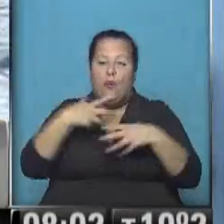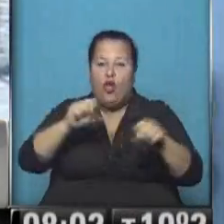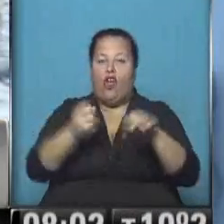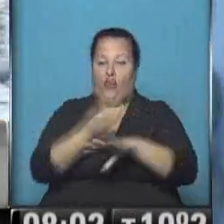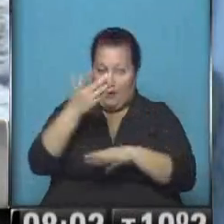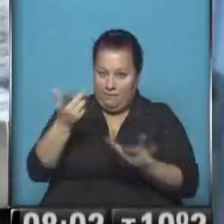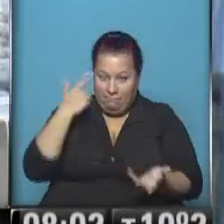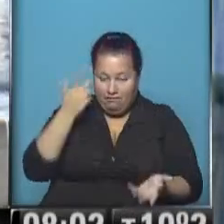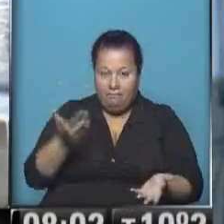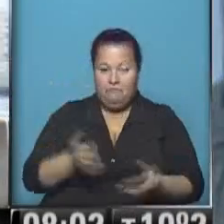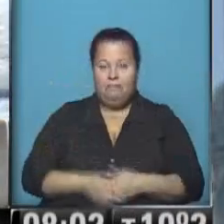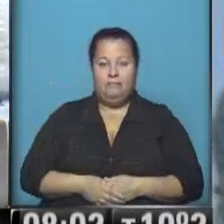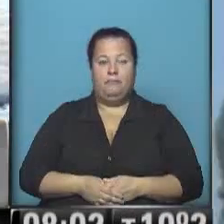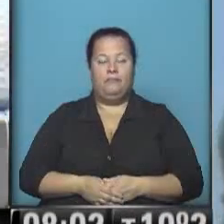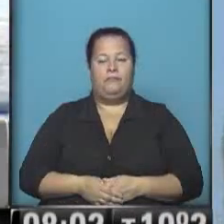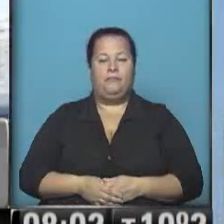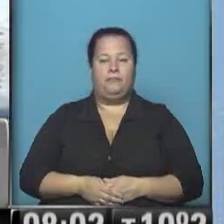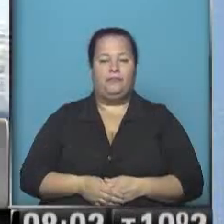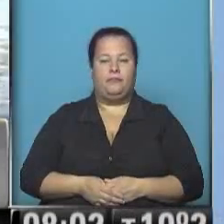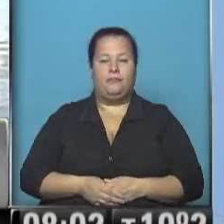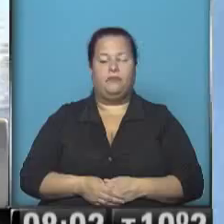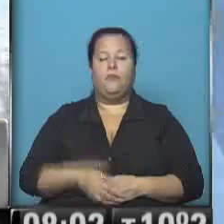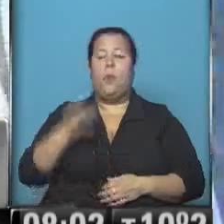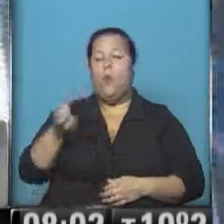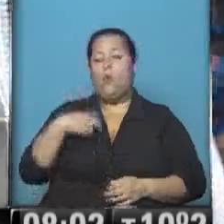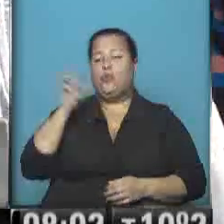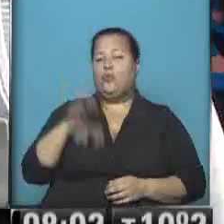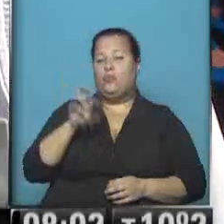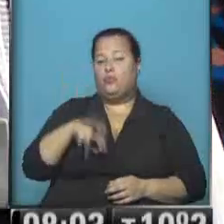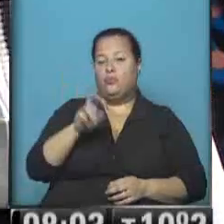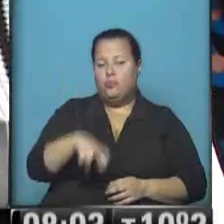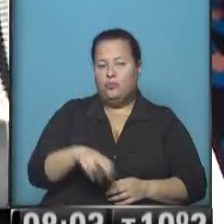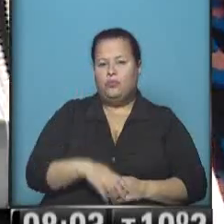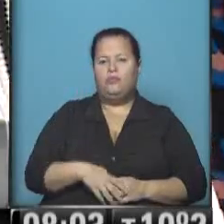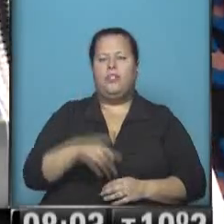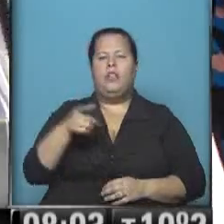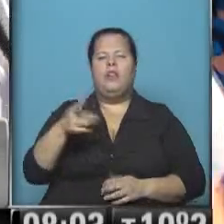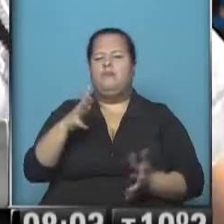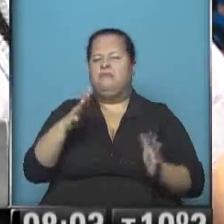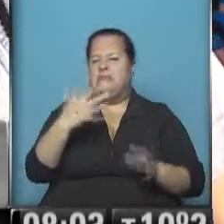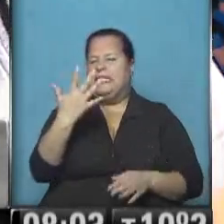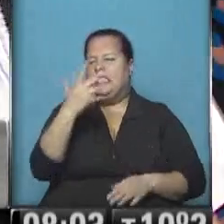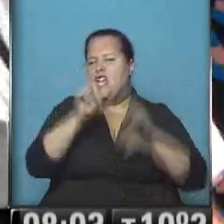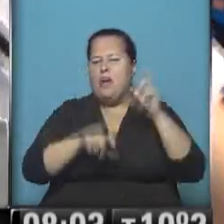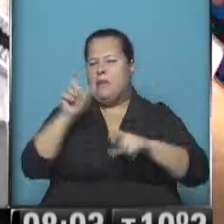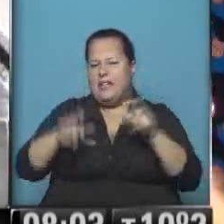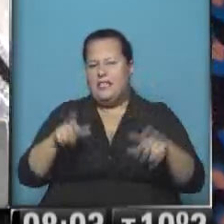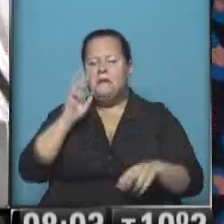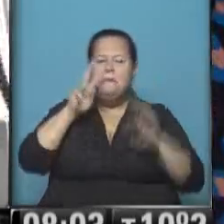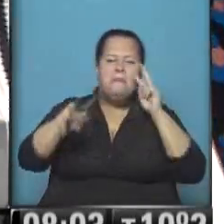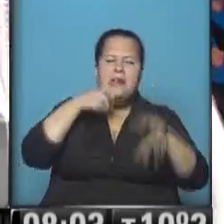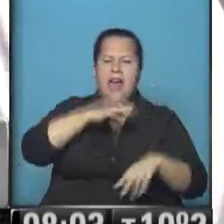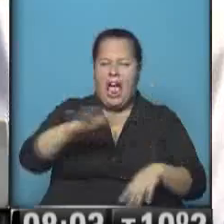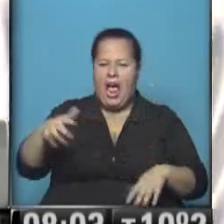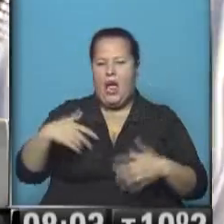encontrada qué te parece y justo empecé a caminar por acá y había no sé cinco personas mirando